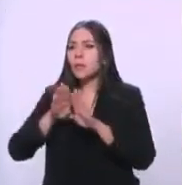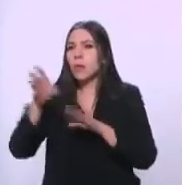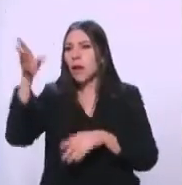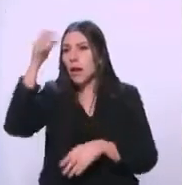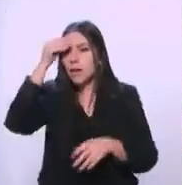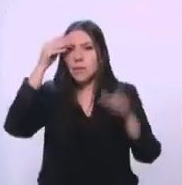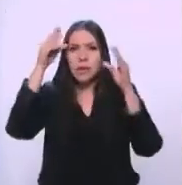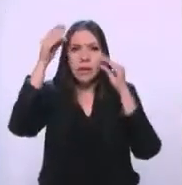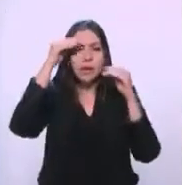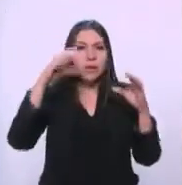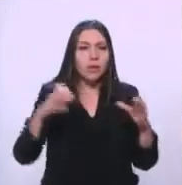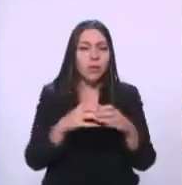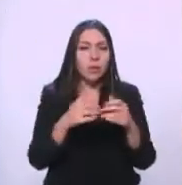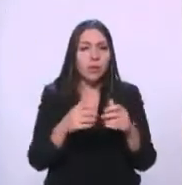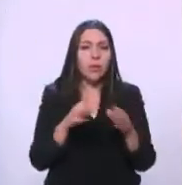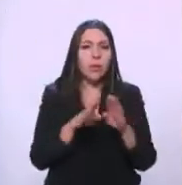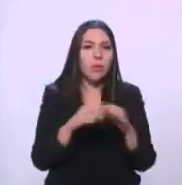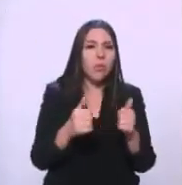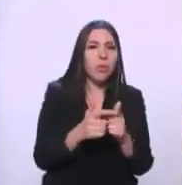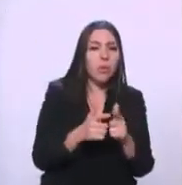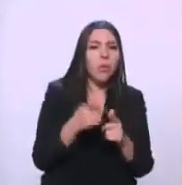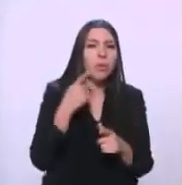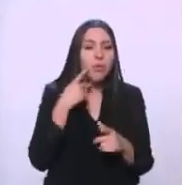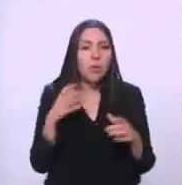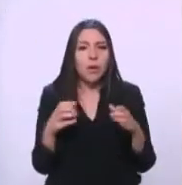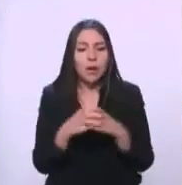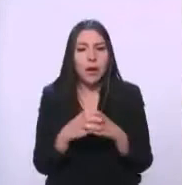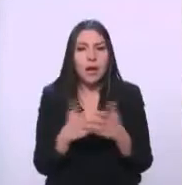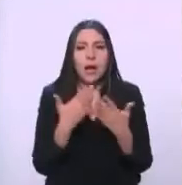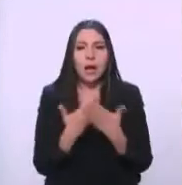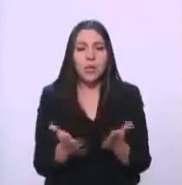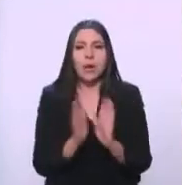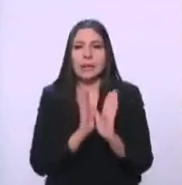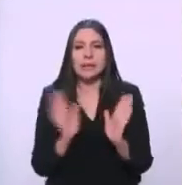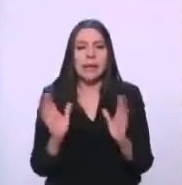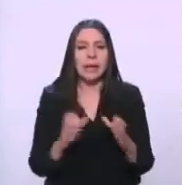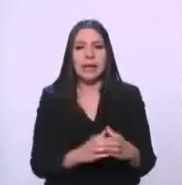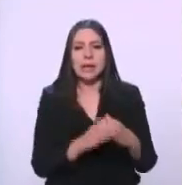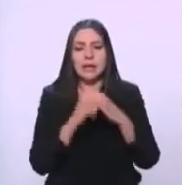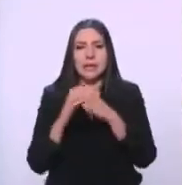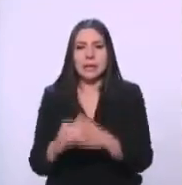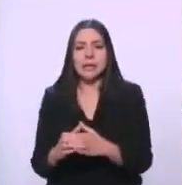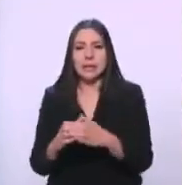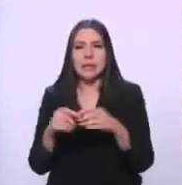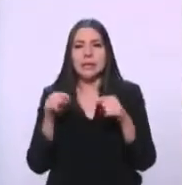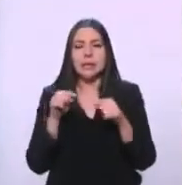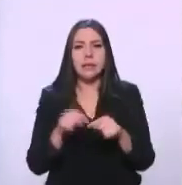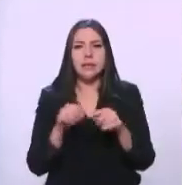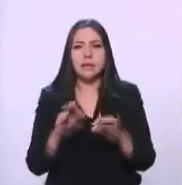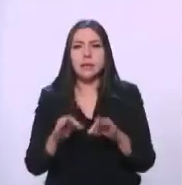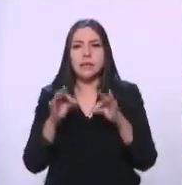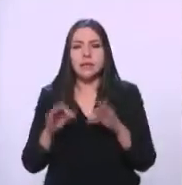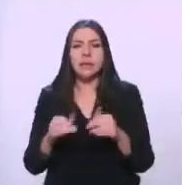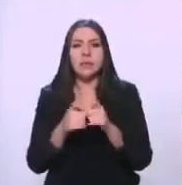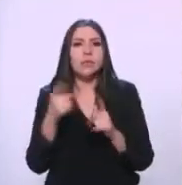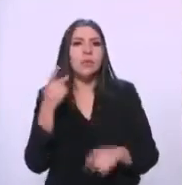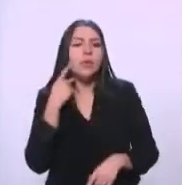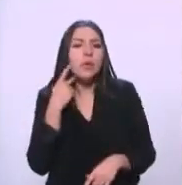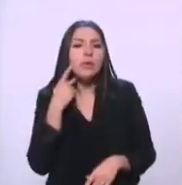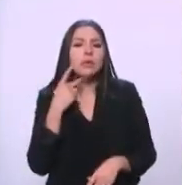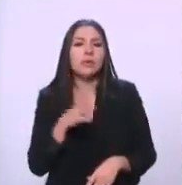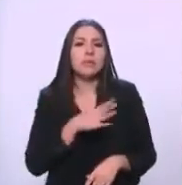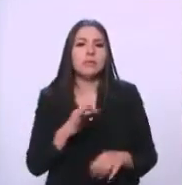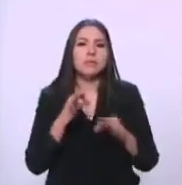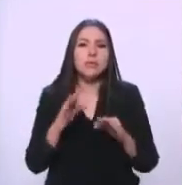movimiento político, ahora ya yéndose como un partido, a tener ciertos protocolos, a tener ciertas reglas, a tener,